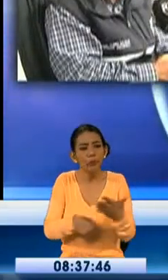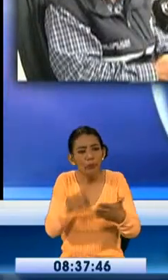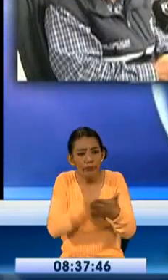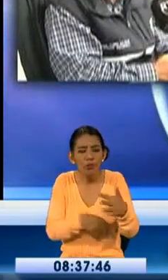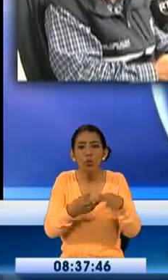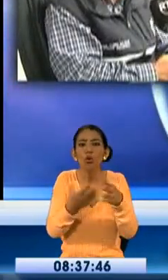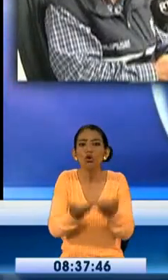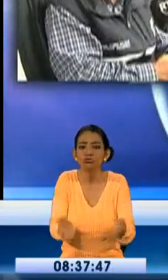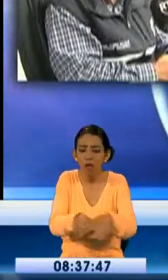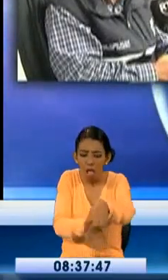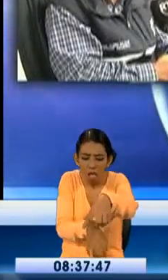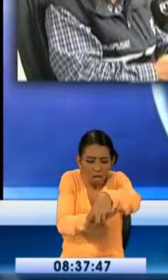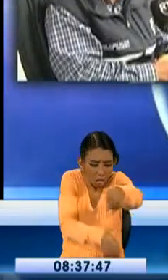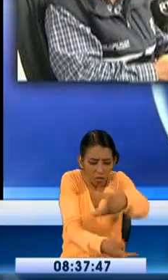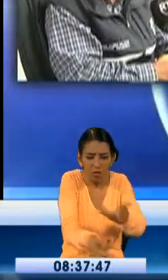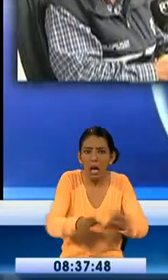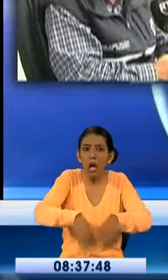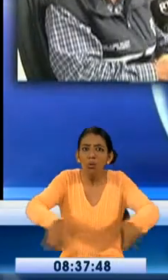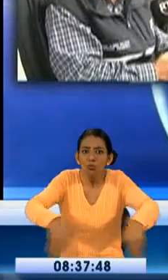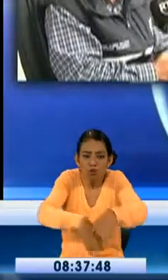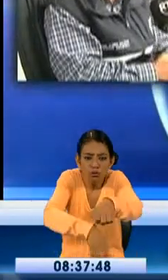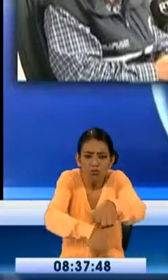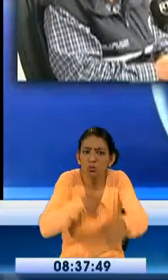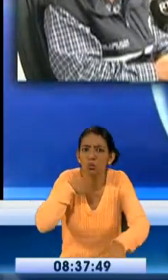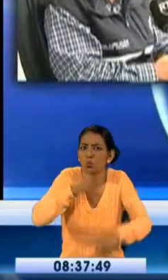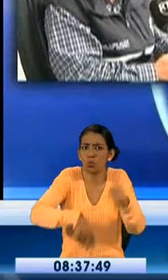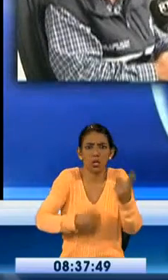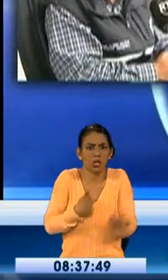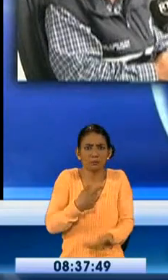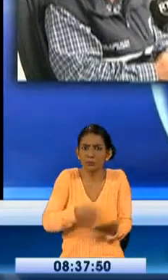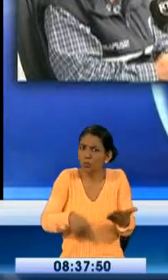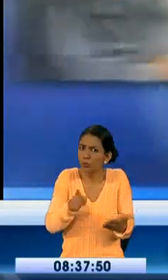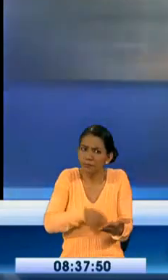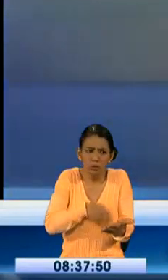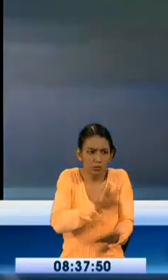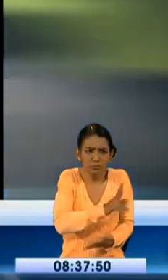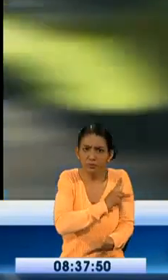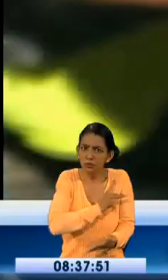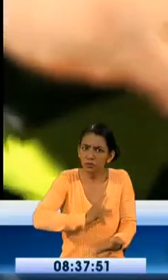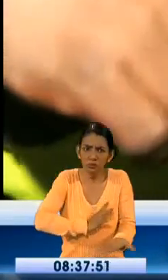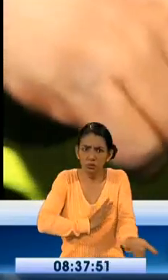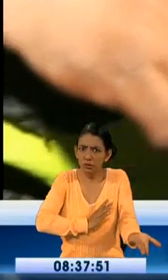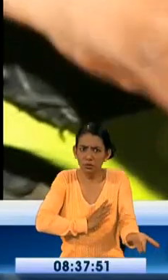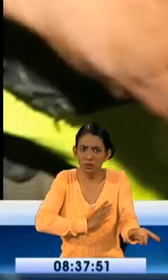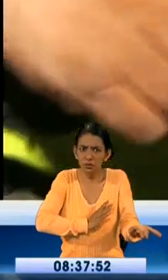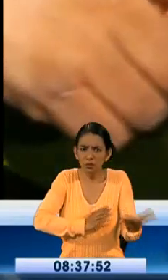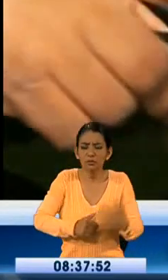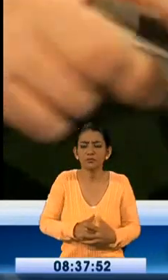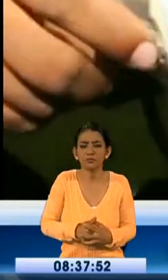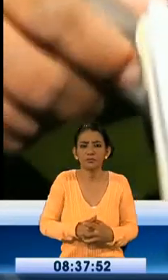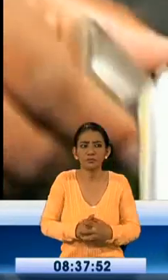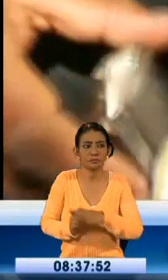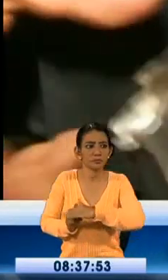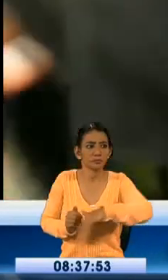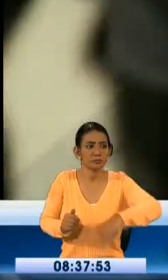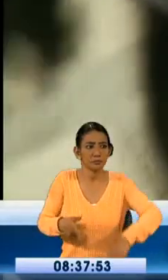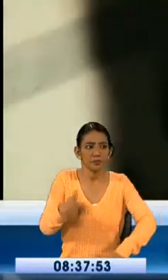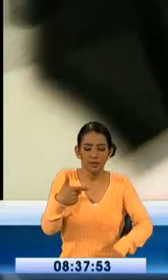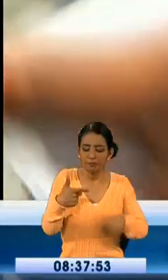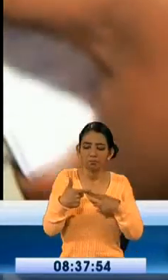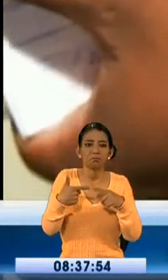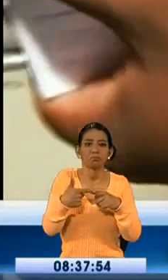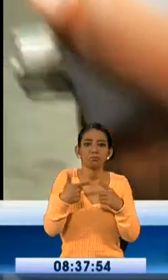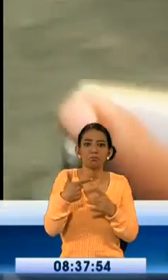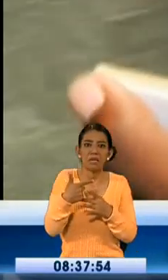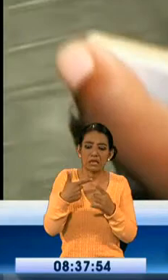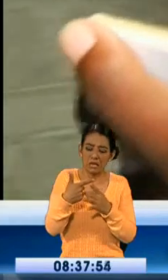retener los elementos de los estudiantes, son absolutamente personales. Una arma de metal, ¿quién va a